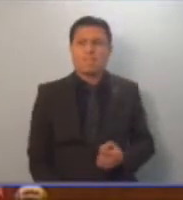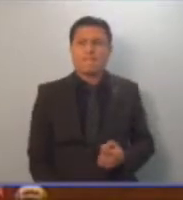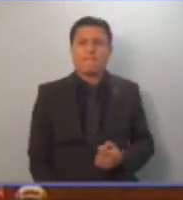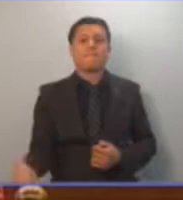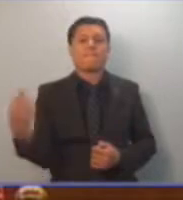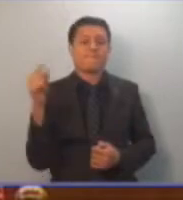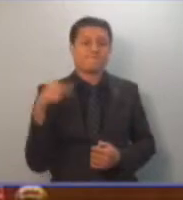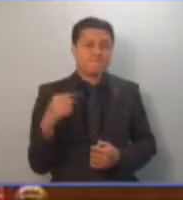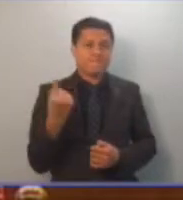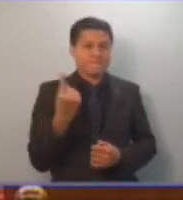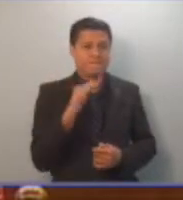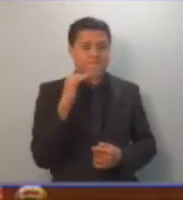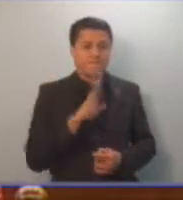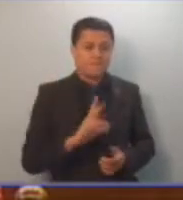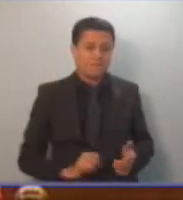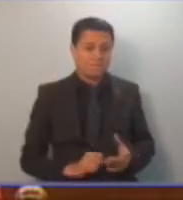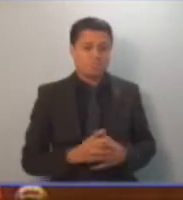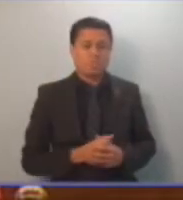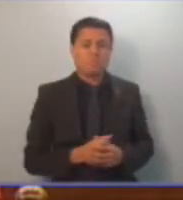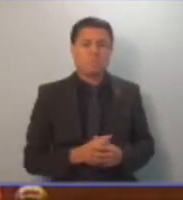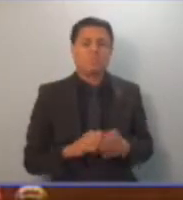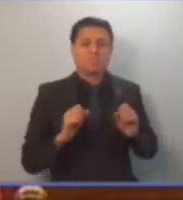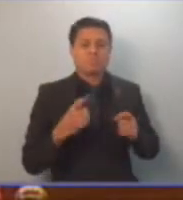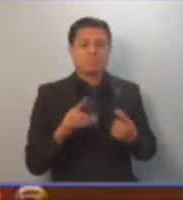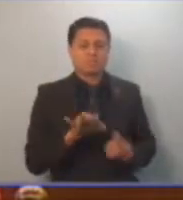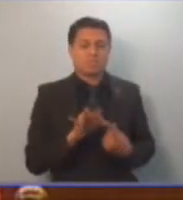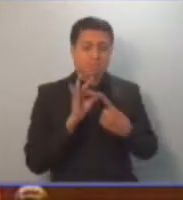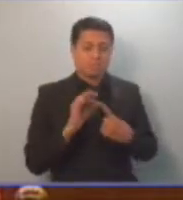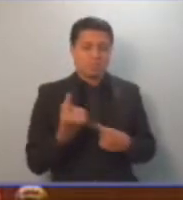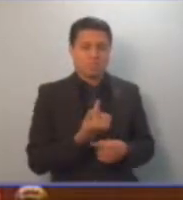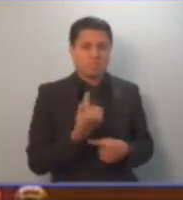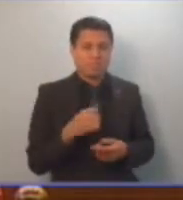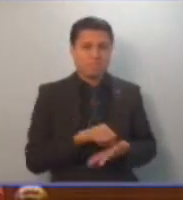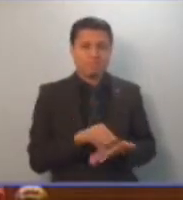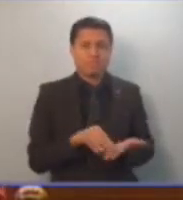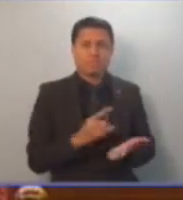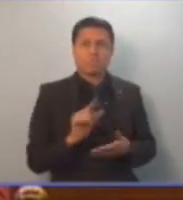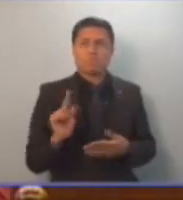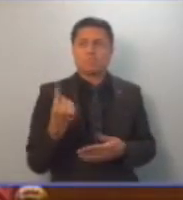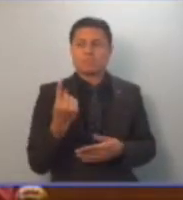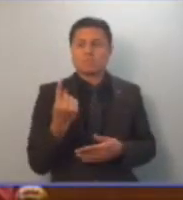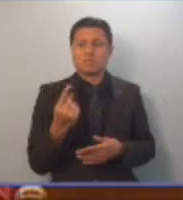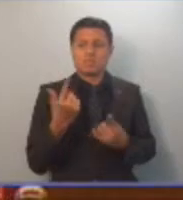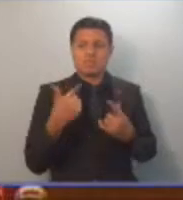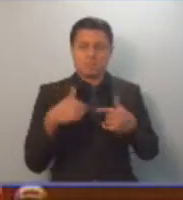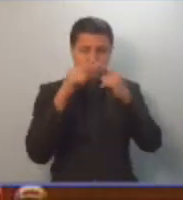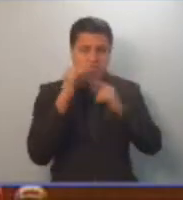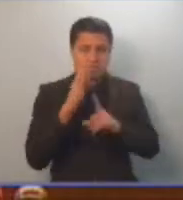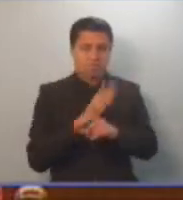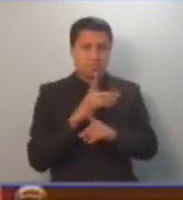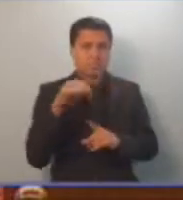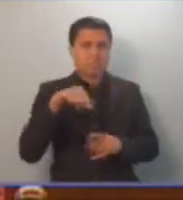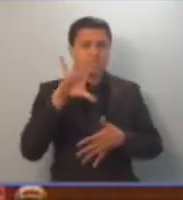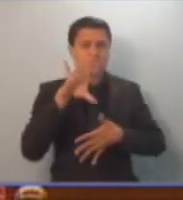Siendo el primer salvadoreño en ser elevado a los altares y el primer arzobispo mártir de